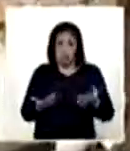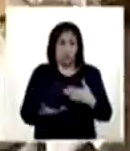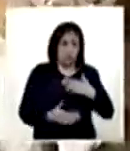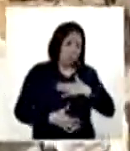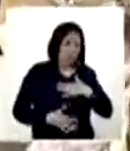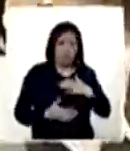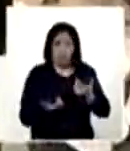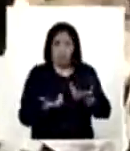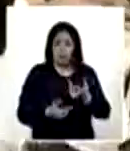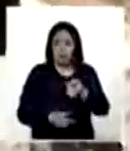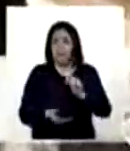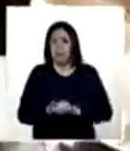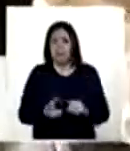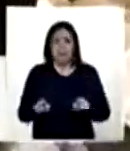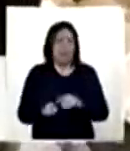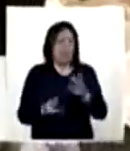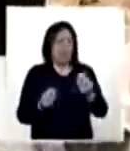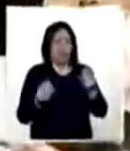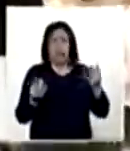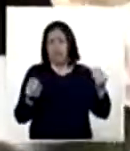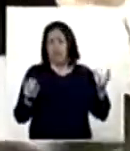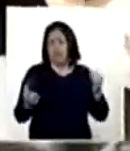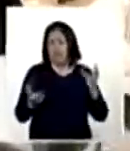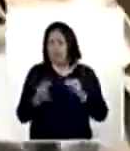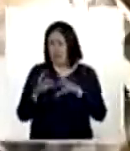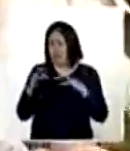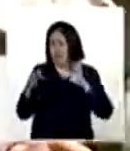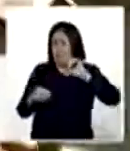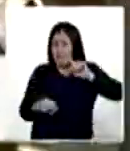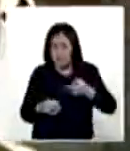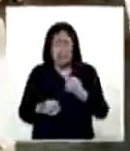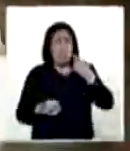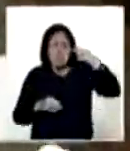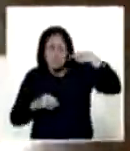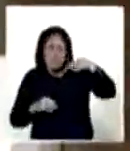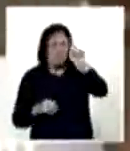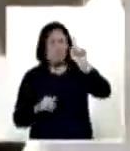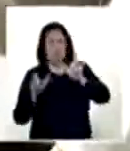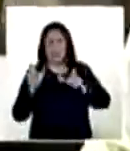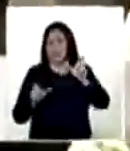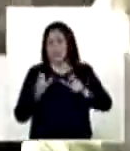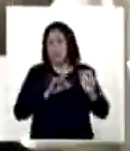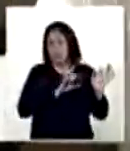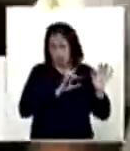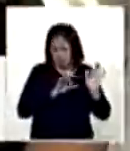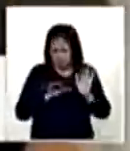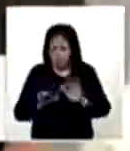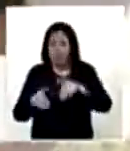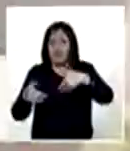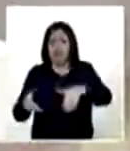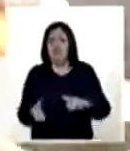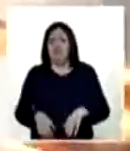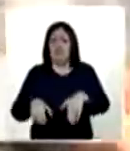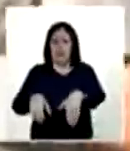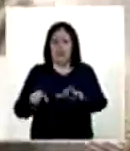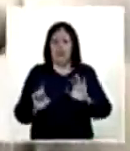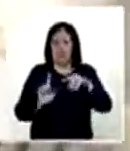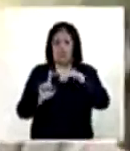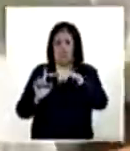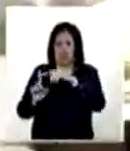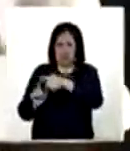Igual que ellos, son miles. En realidad se calcula que 1 millón de personas van a llegar aquí al Cementerio Nueva Esperanza, trayendo